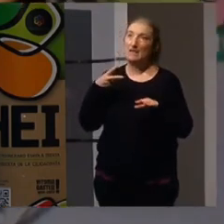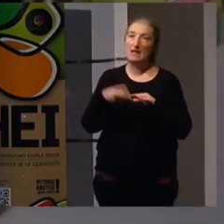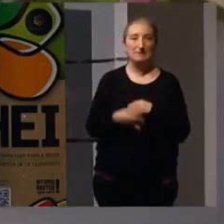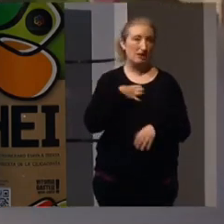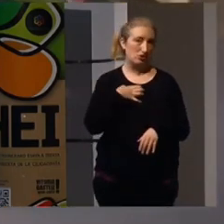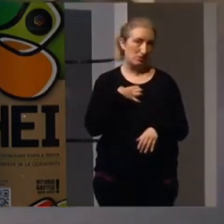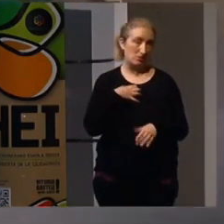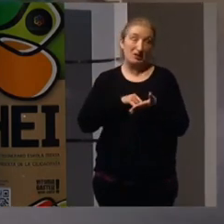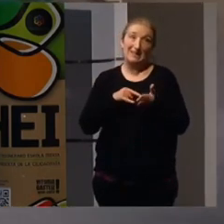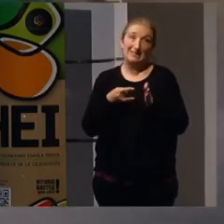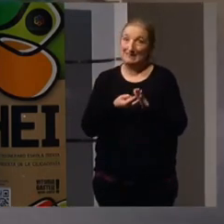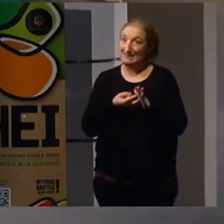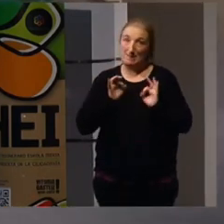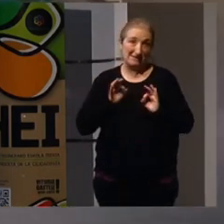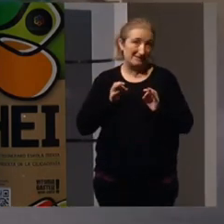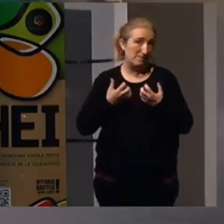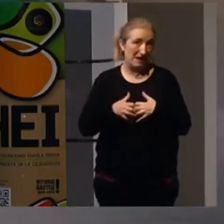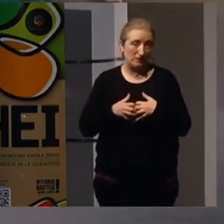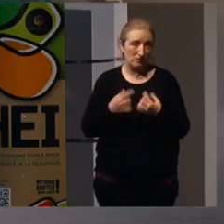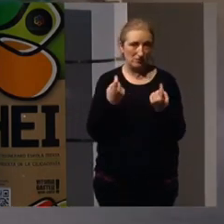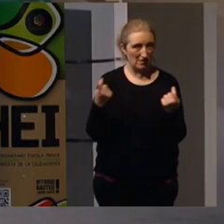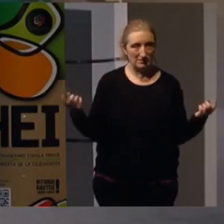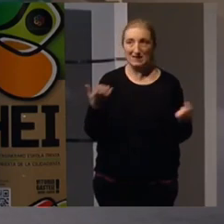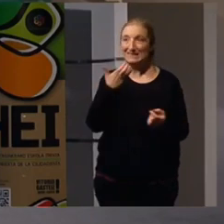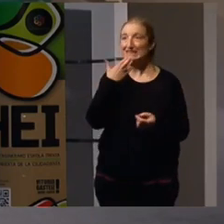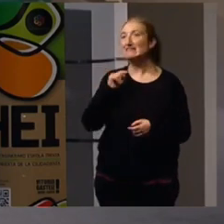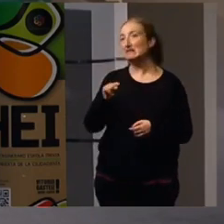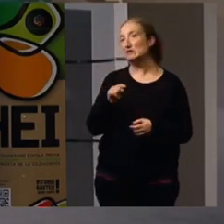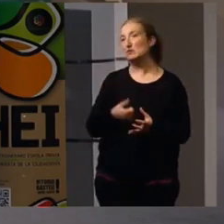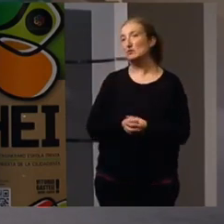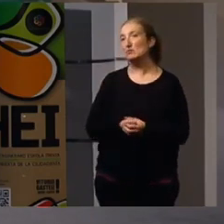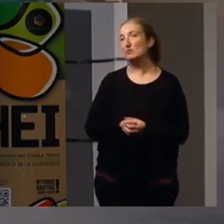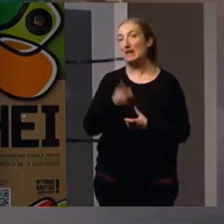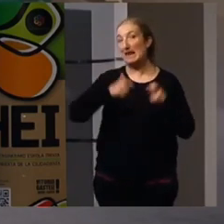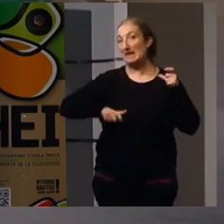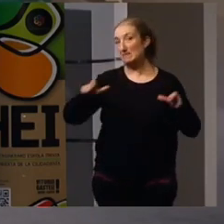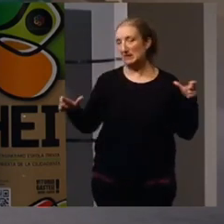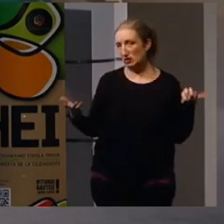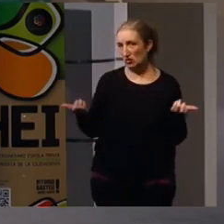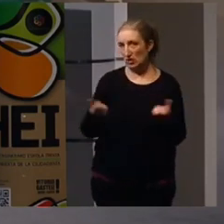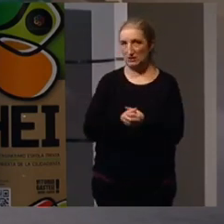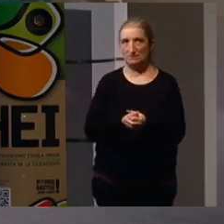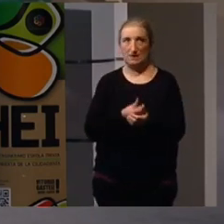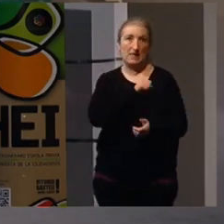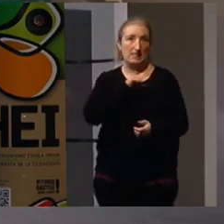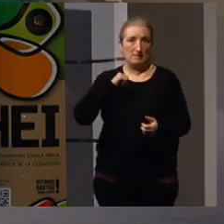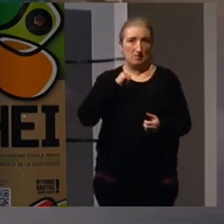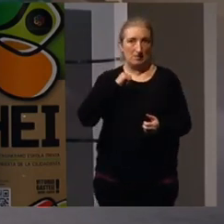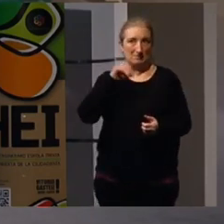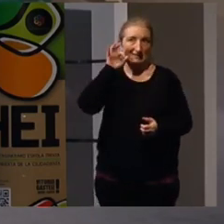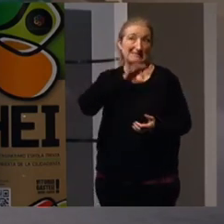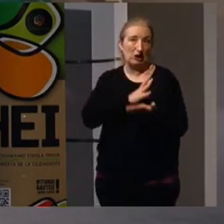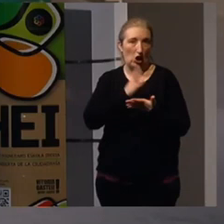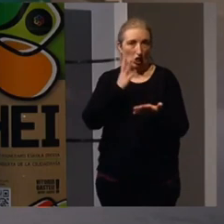sujeto que necesita este sistema para funcionar. Porque si tú... los sujetos somos individuos... O sea, el individuo es un invento del